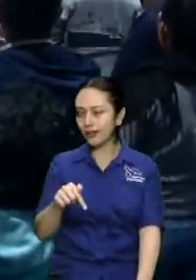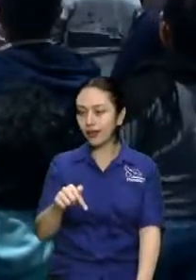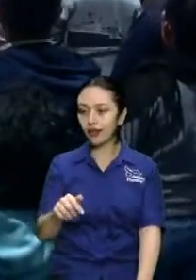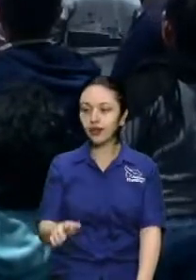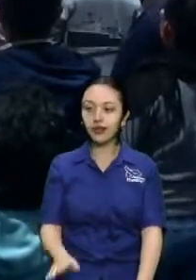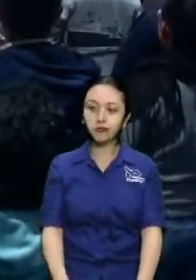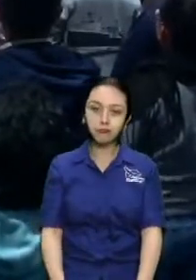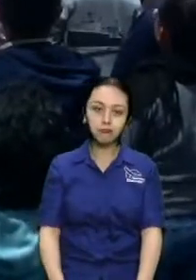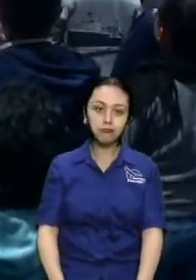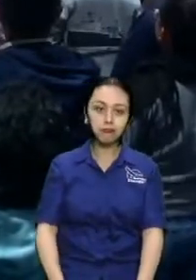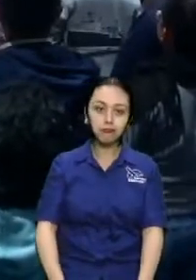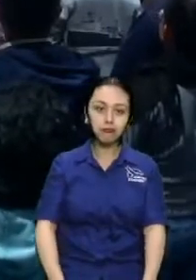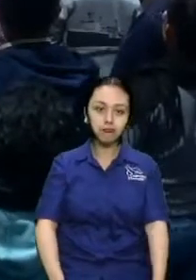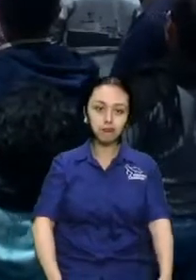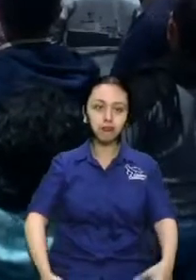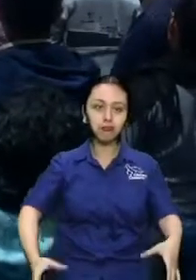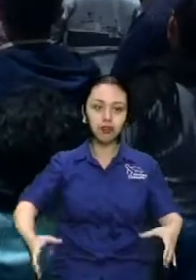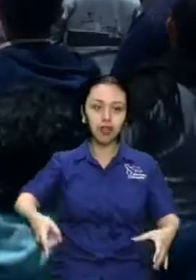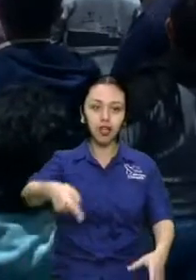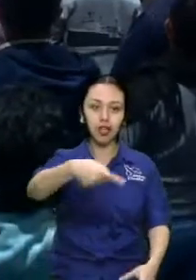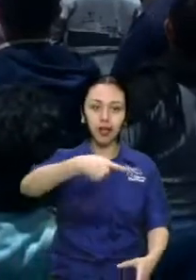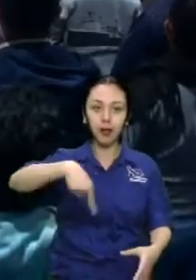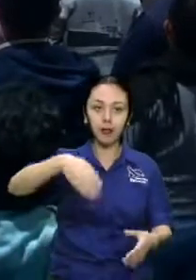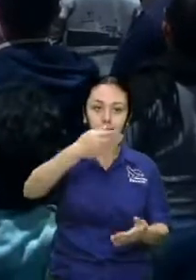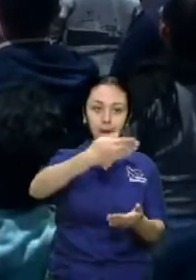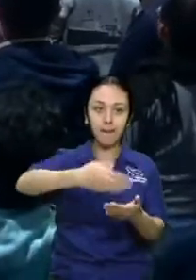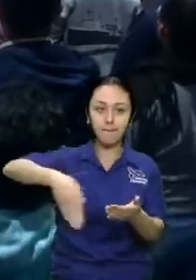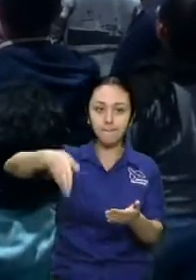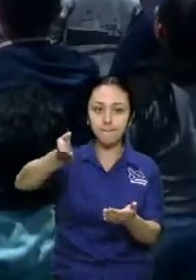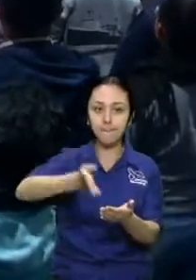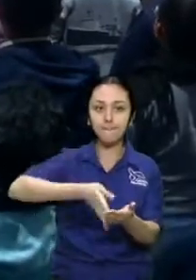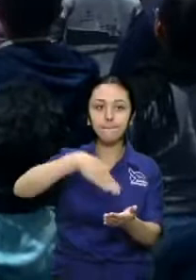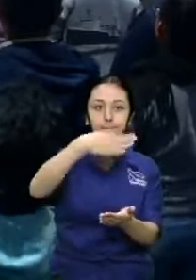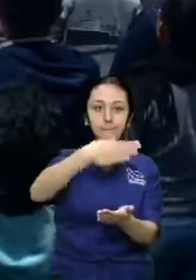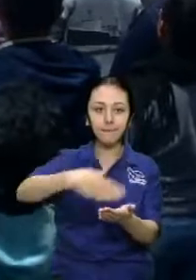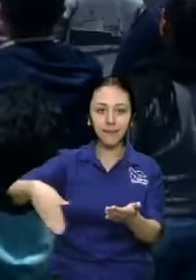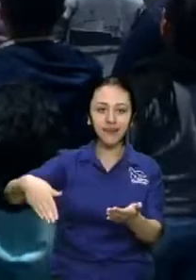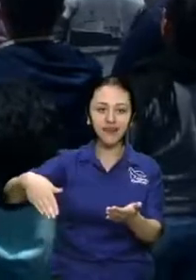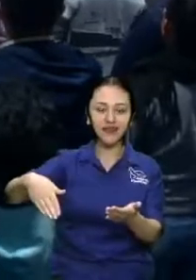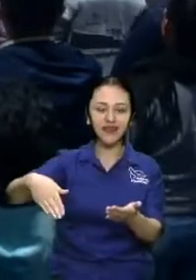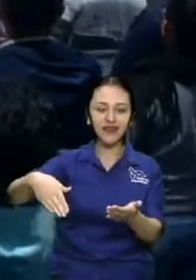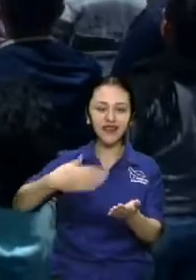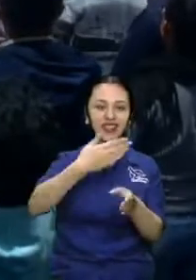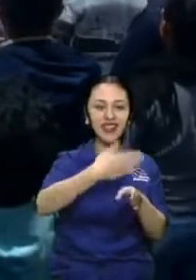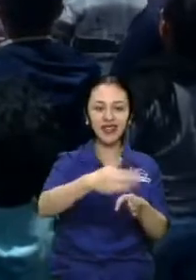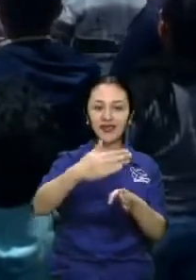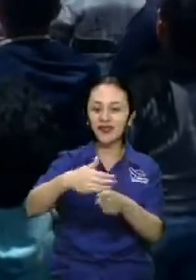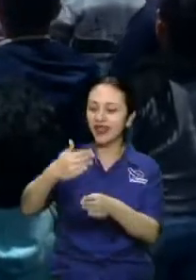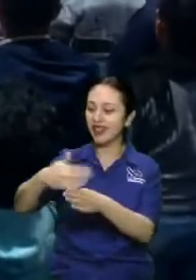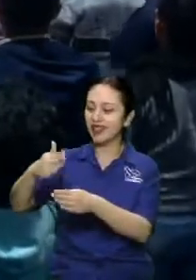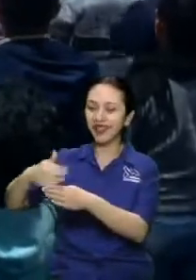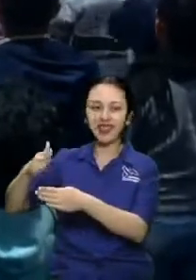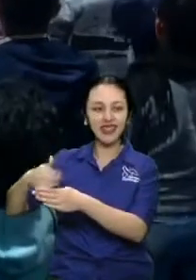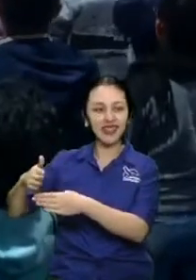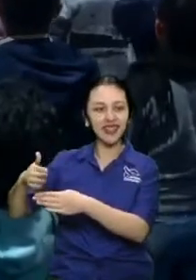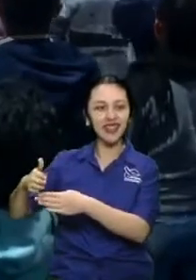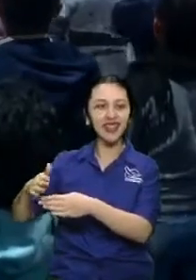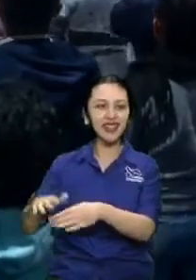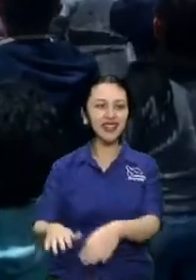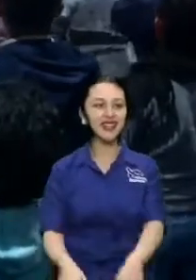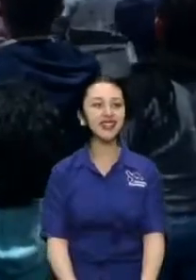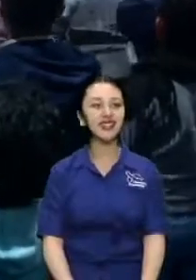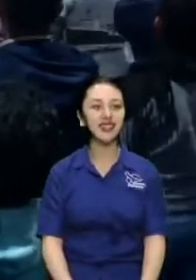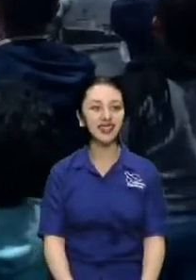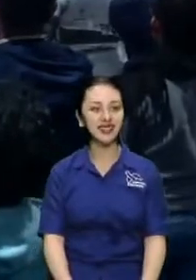partirlo, repartirlo, dar a los pobres. Segunda Corintios 9. Ah, bueno.